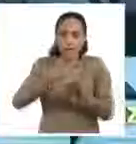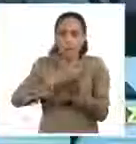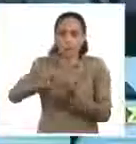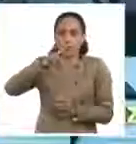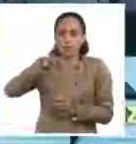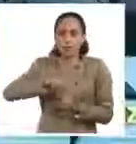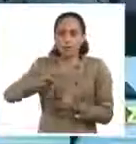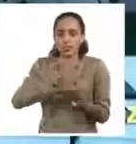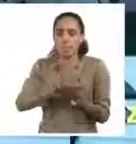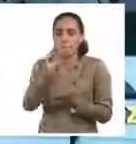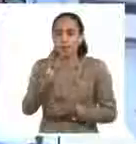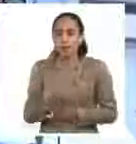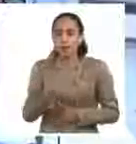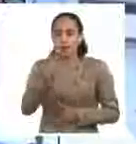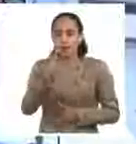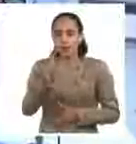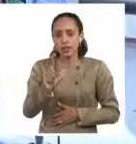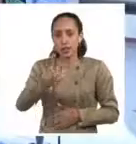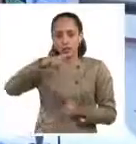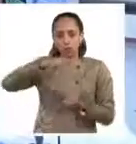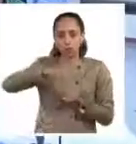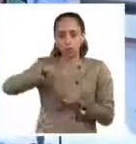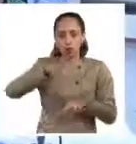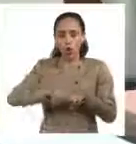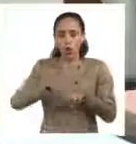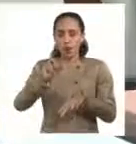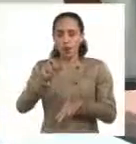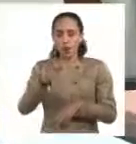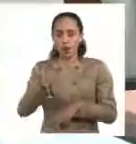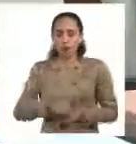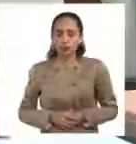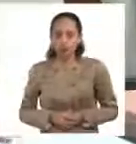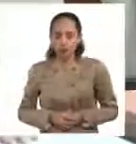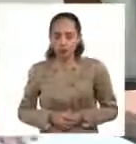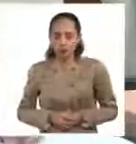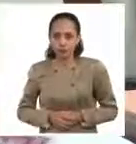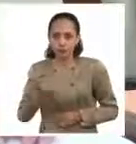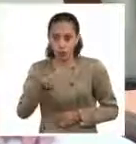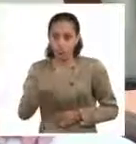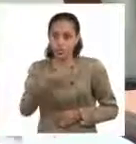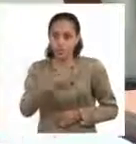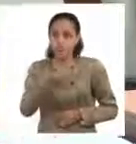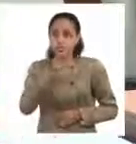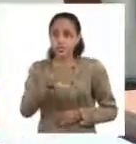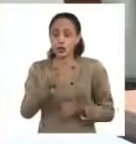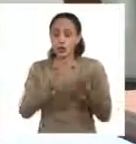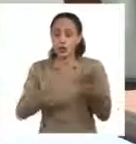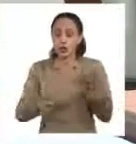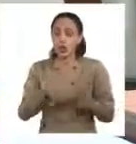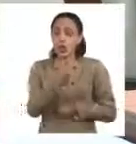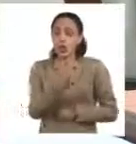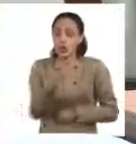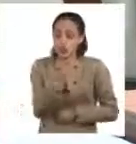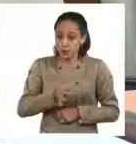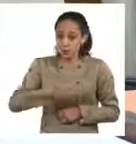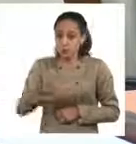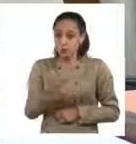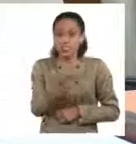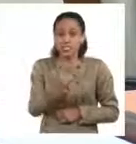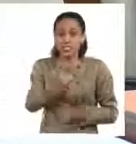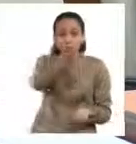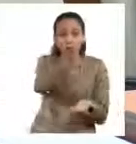Matanzas, Mayabeque, Villa Clara, Las Tunas y Holguín. Tienen transmisión hoy 5 provincias y 11 municipios, 17 áreas de